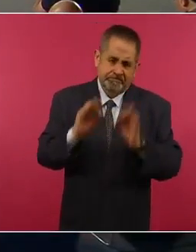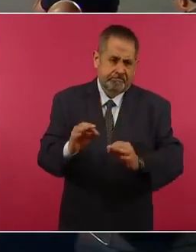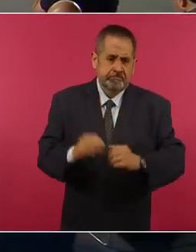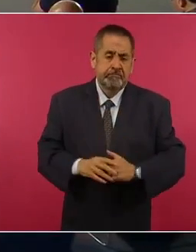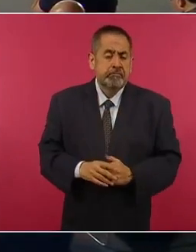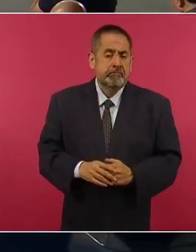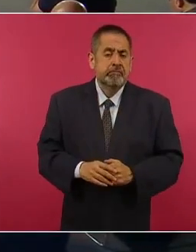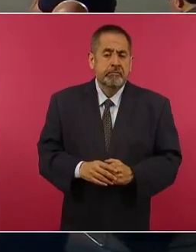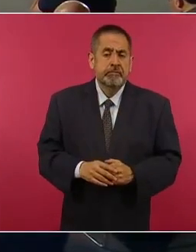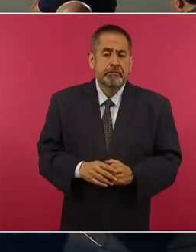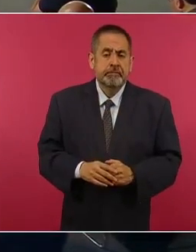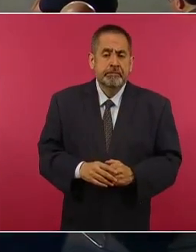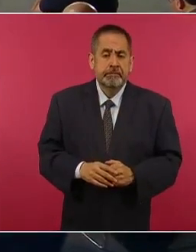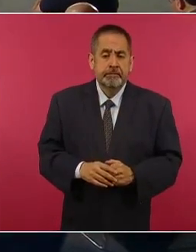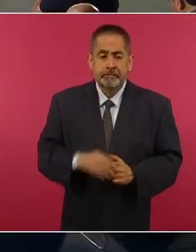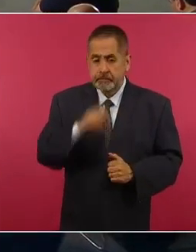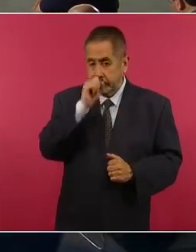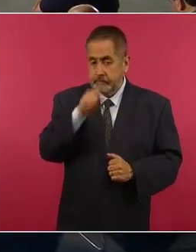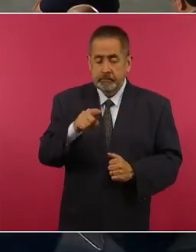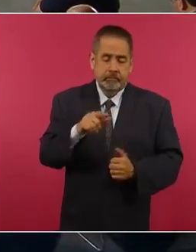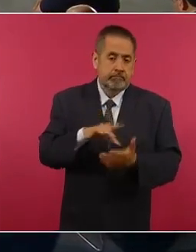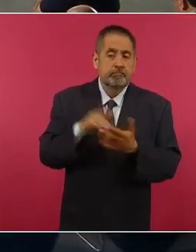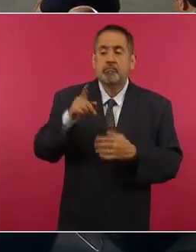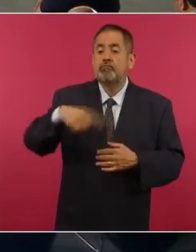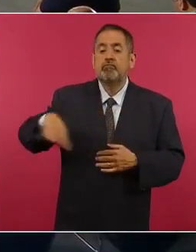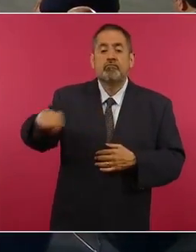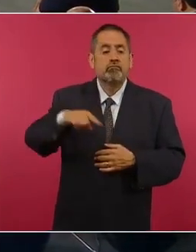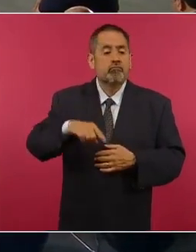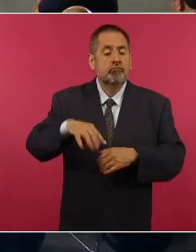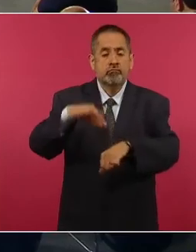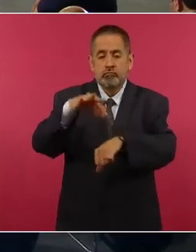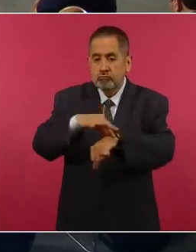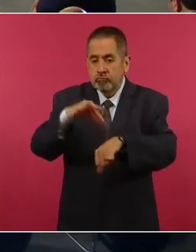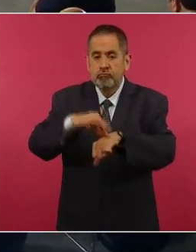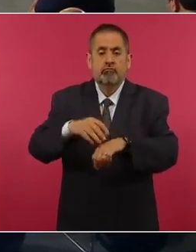de los médicos, de las enfermeras,